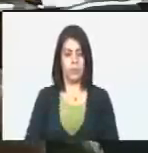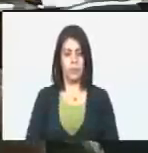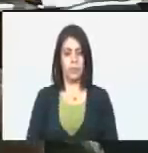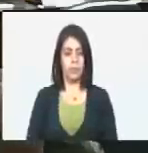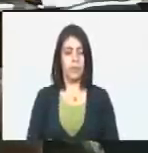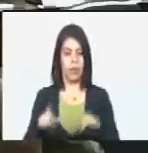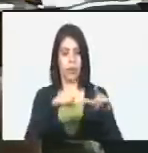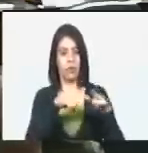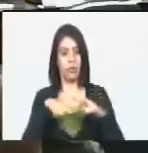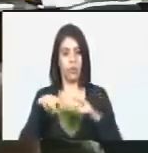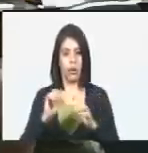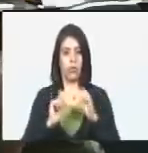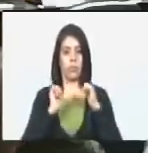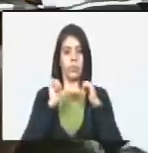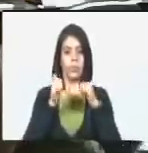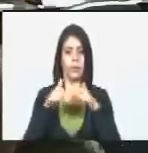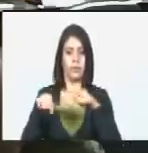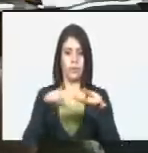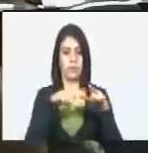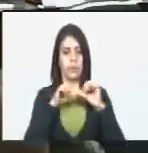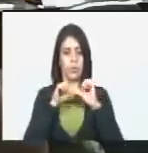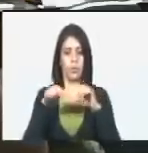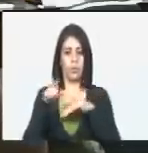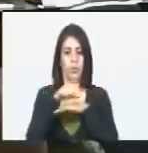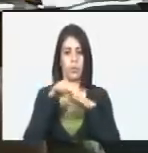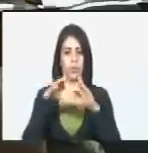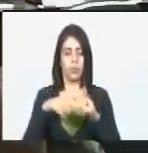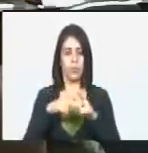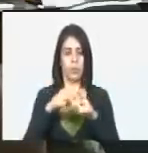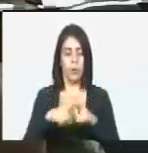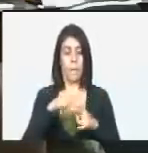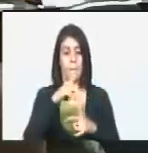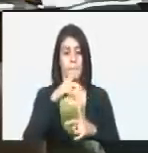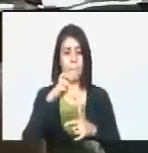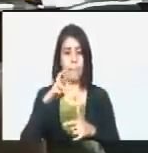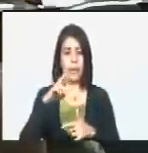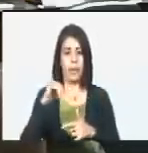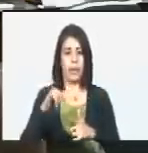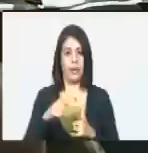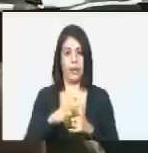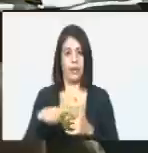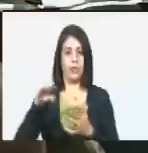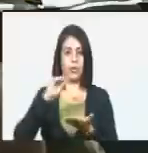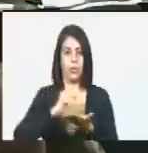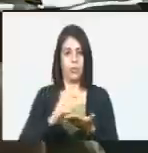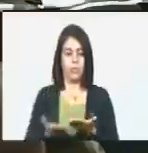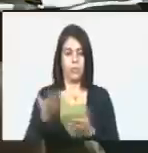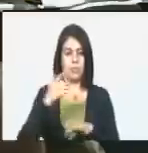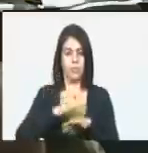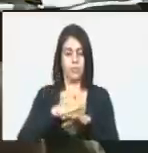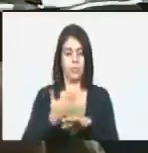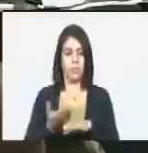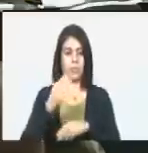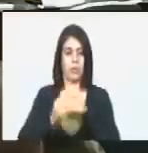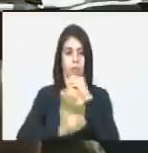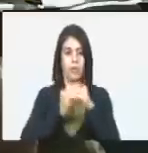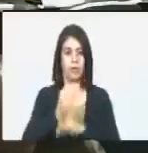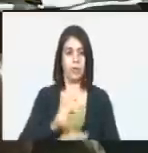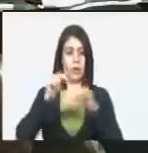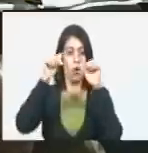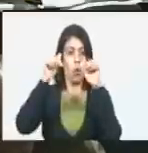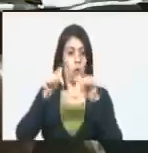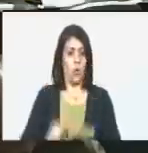de su sede natural, durante el gobierno de Marcos Pérez Jiménez, y esta es una especie de reivindicación de llevarlos en el día de hoy y